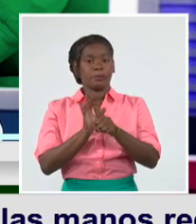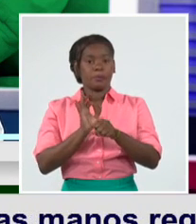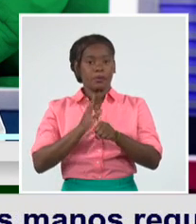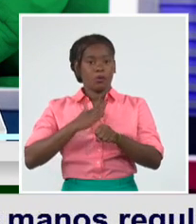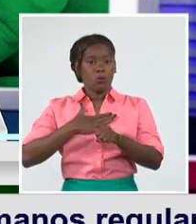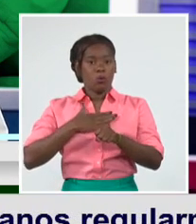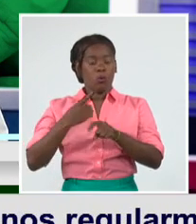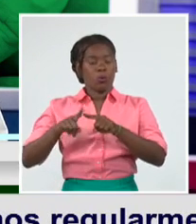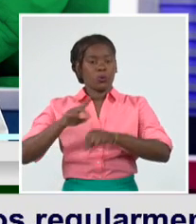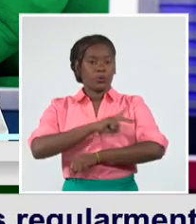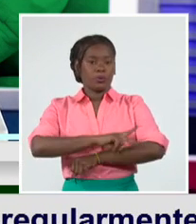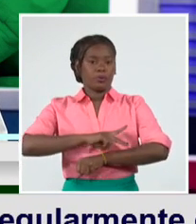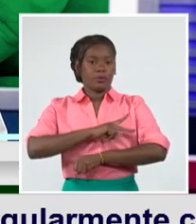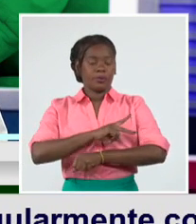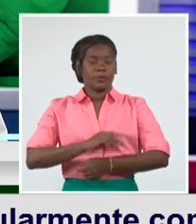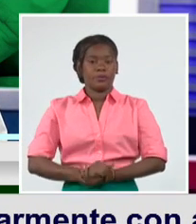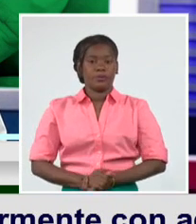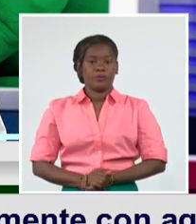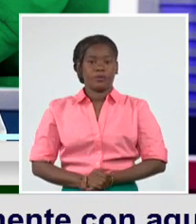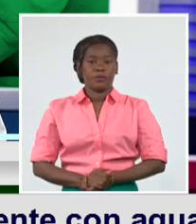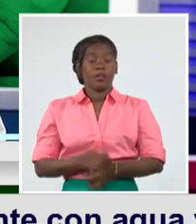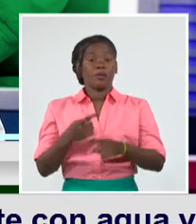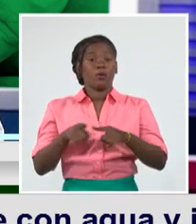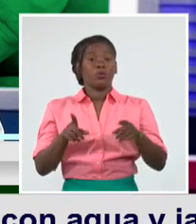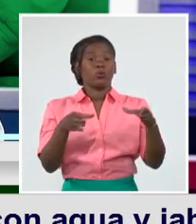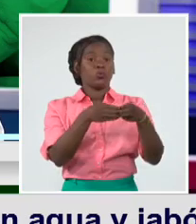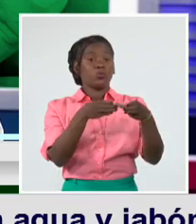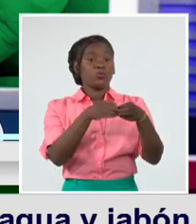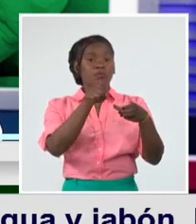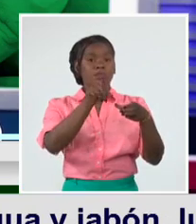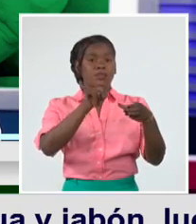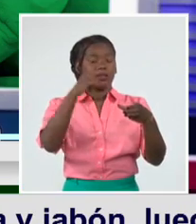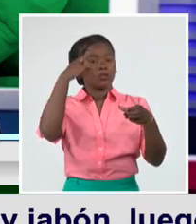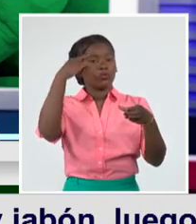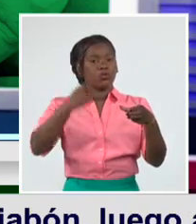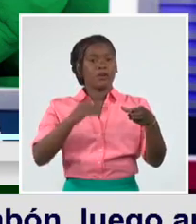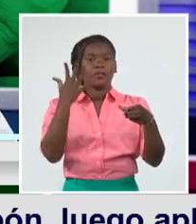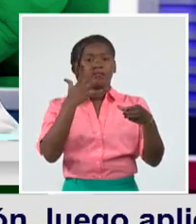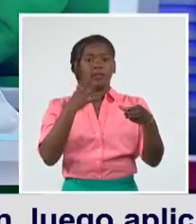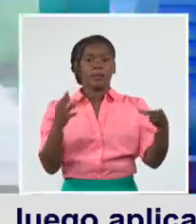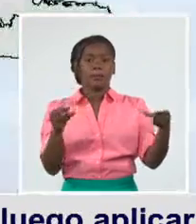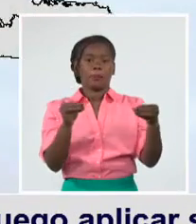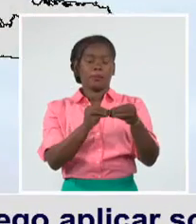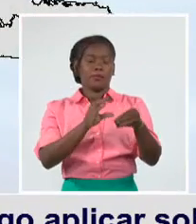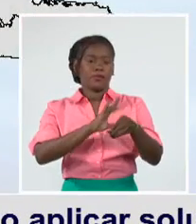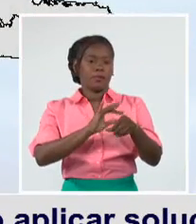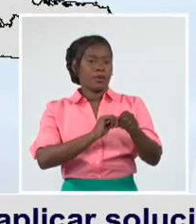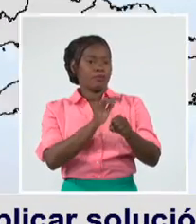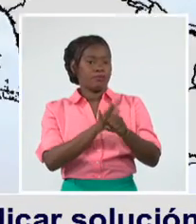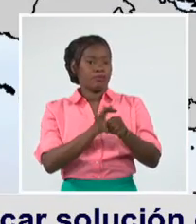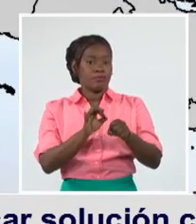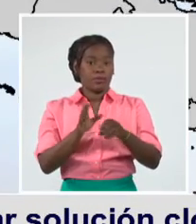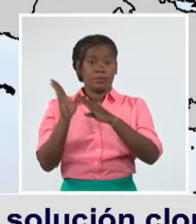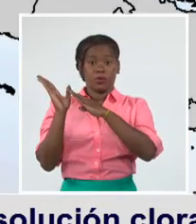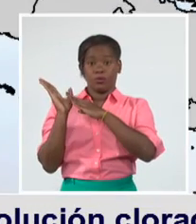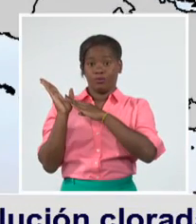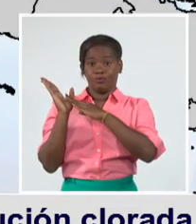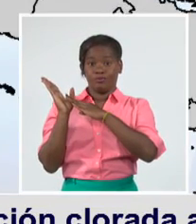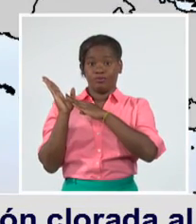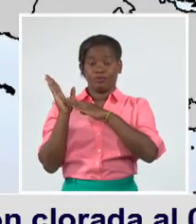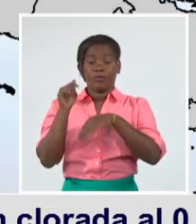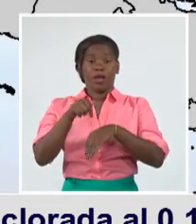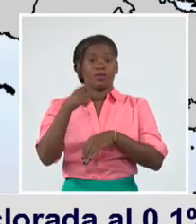de infección en 16 de los diagnosticados ayer. Por provincias y territorios, ahí tenemos el comportamiento